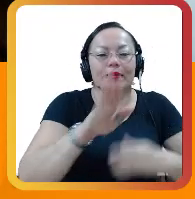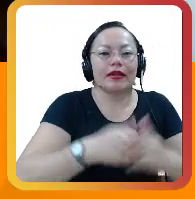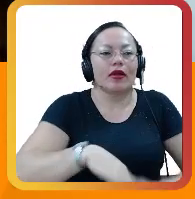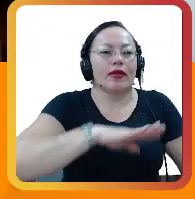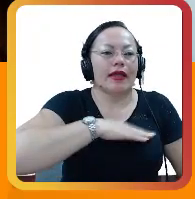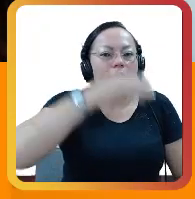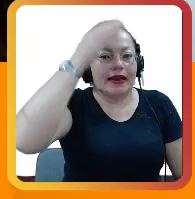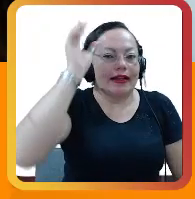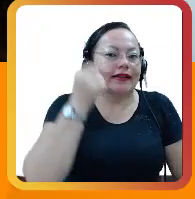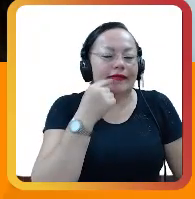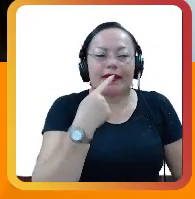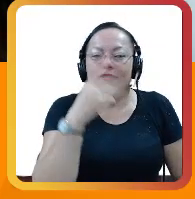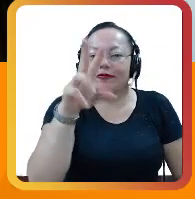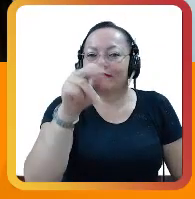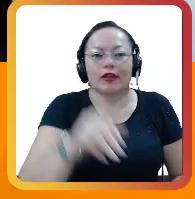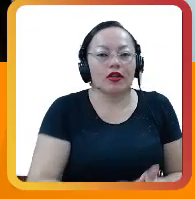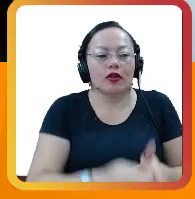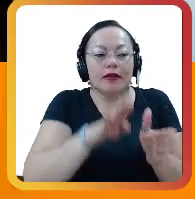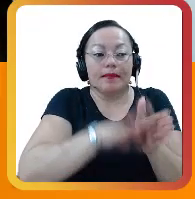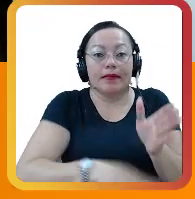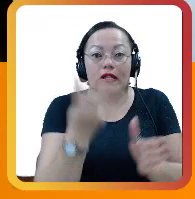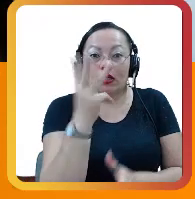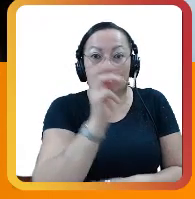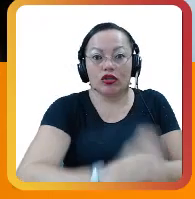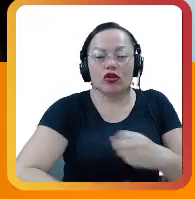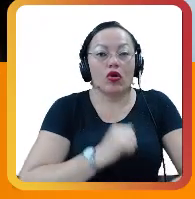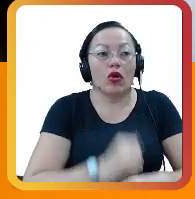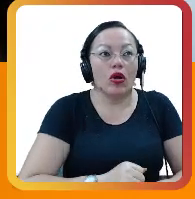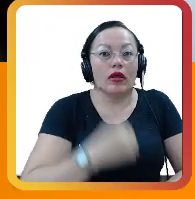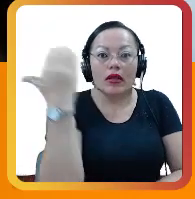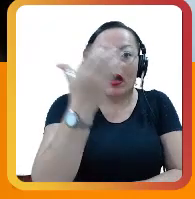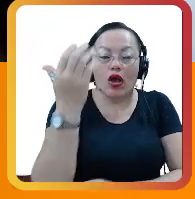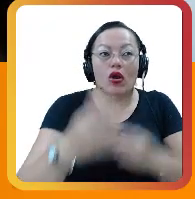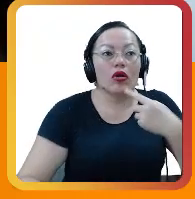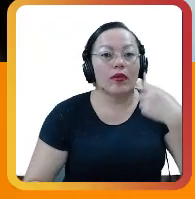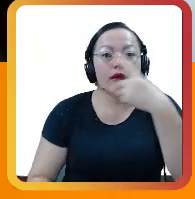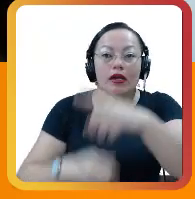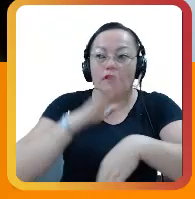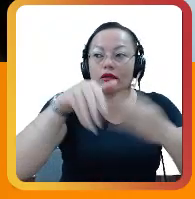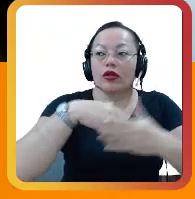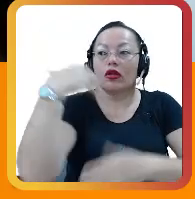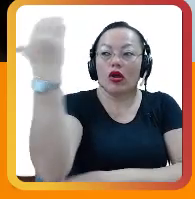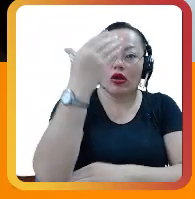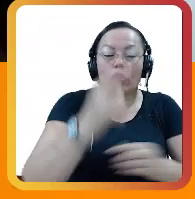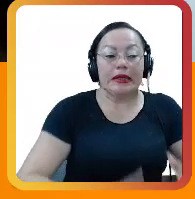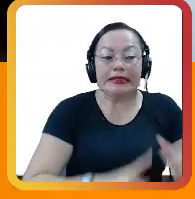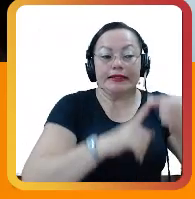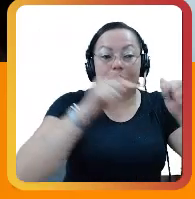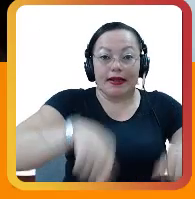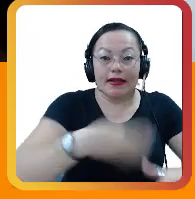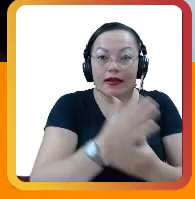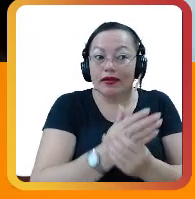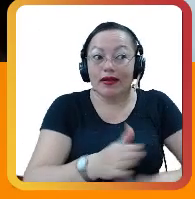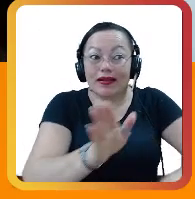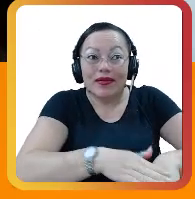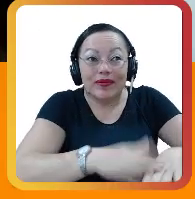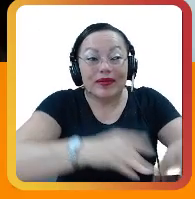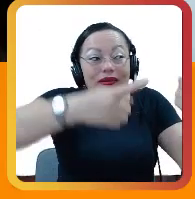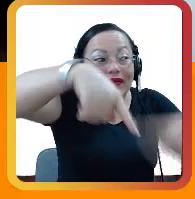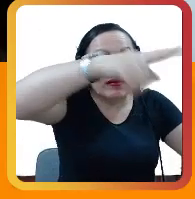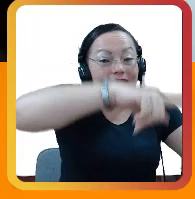municipal, ningún menor de edad en Colombia, pero sobre todo en La Dorada, está autorizado para